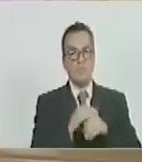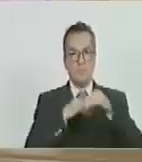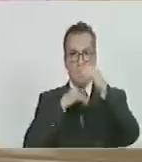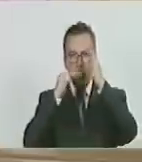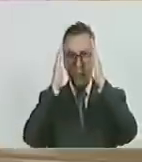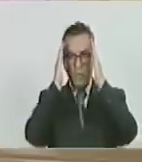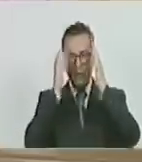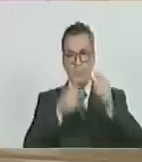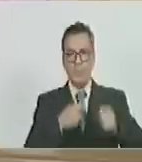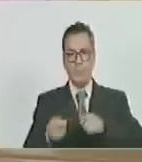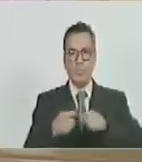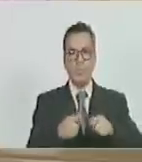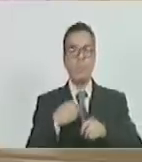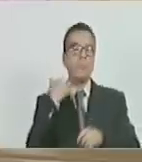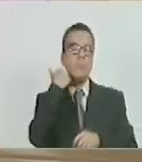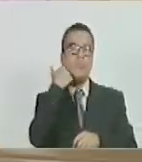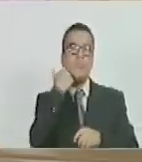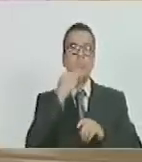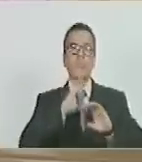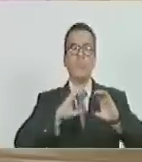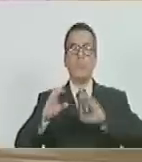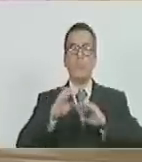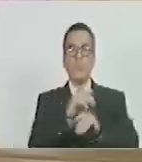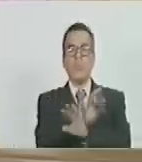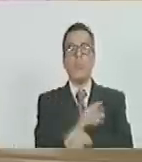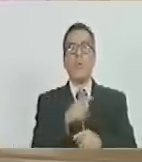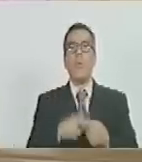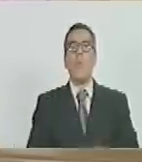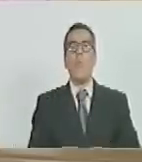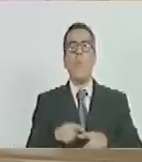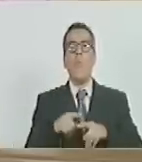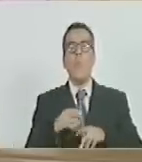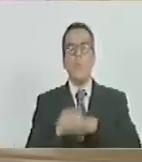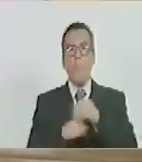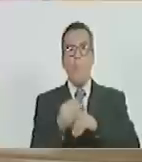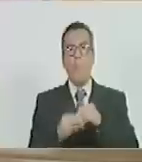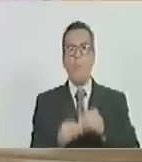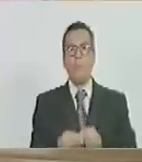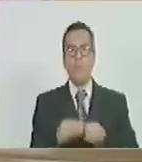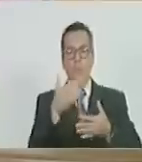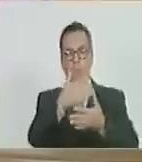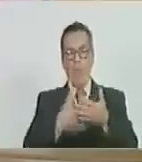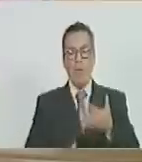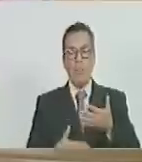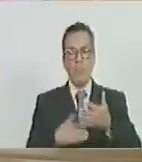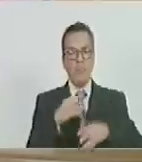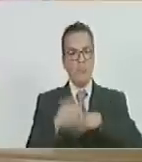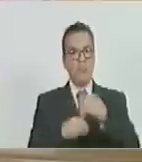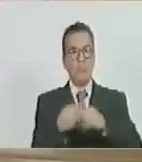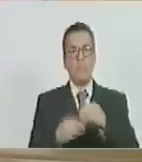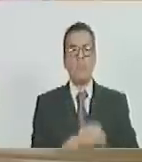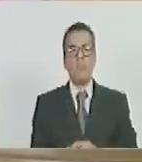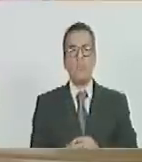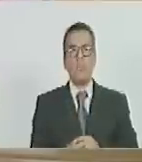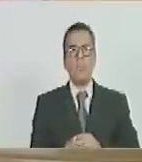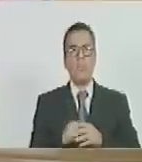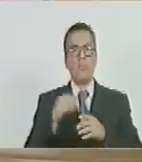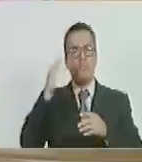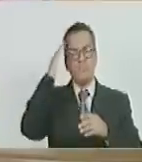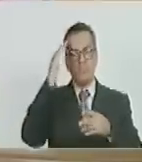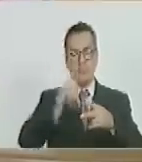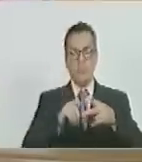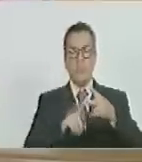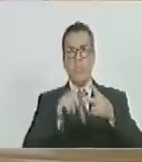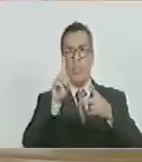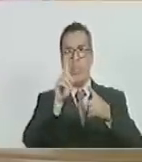atención y tratamiento de las enfermedades de transmisión sexual, mediante la cual remiten el informe correspondiente a los efectos de su